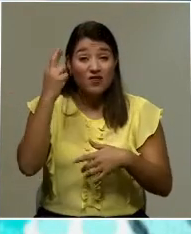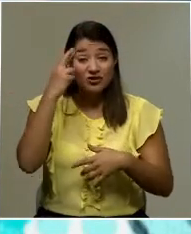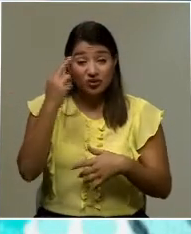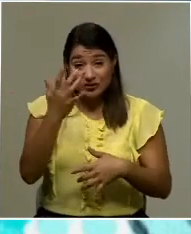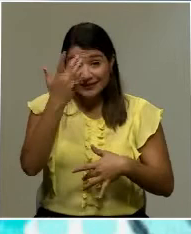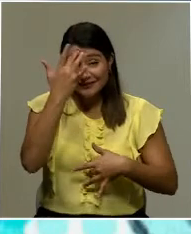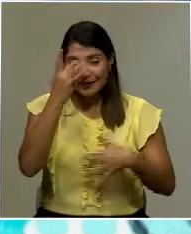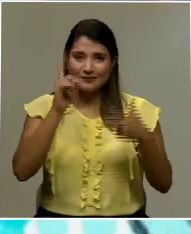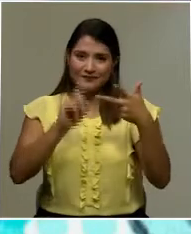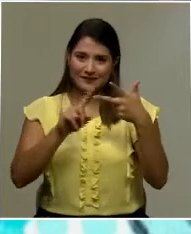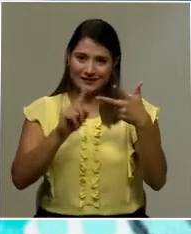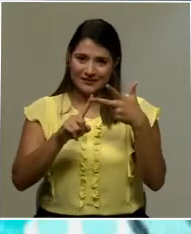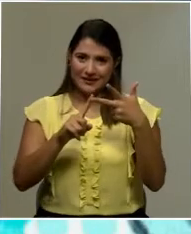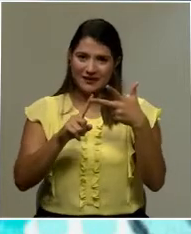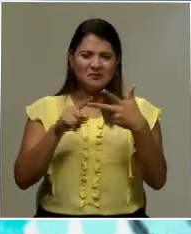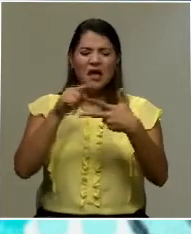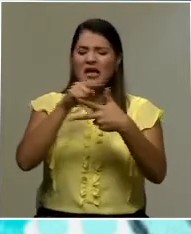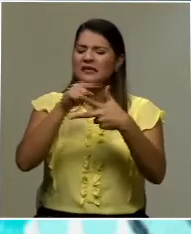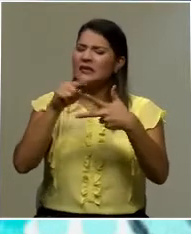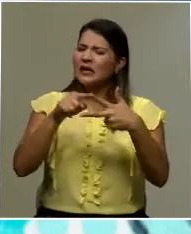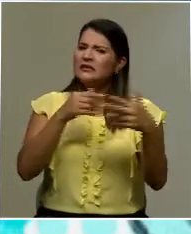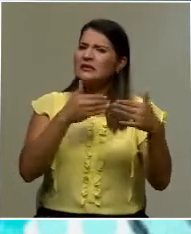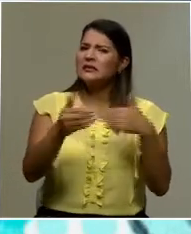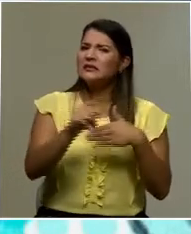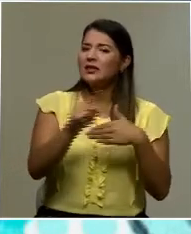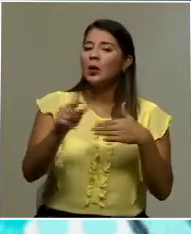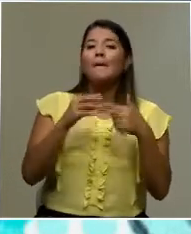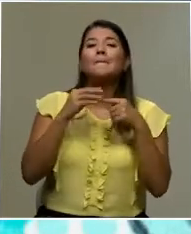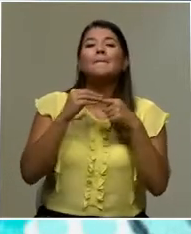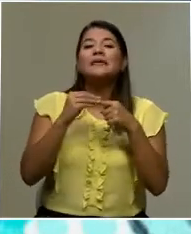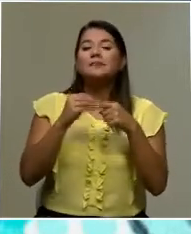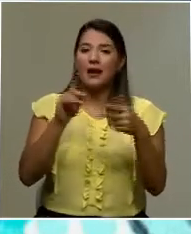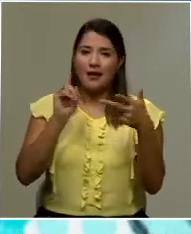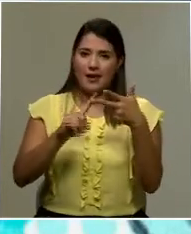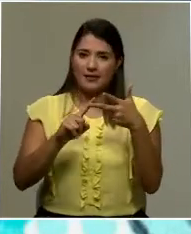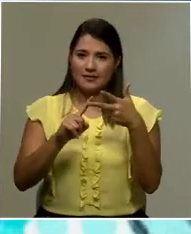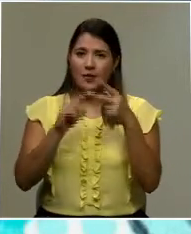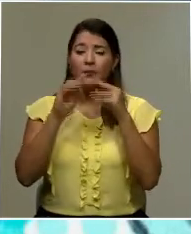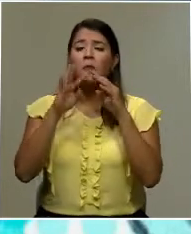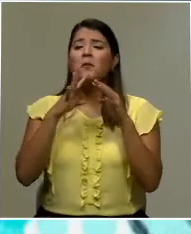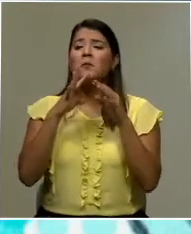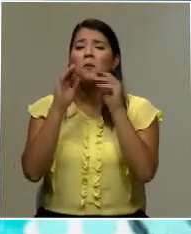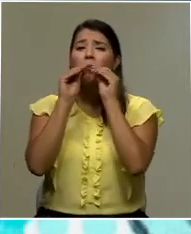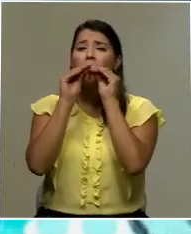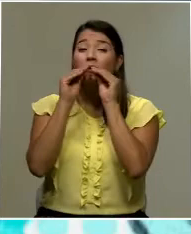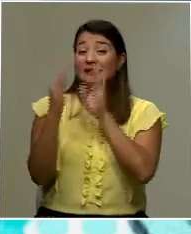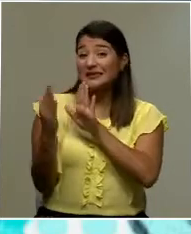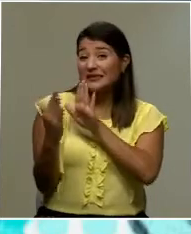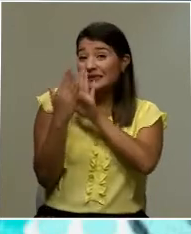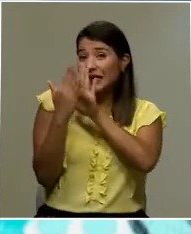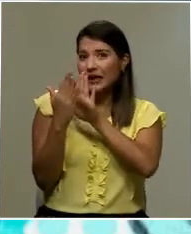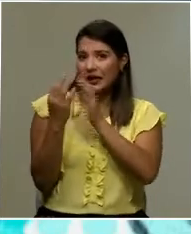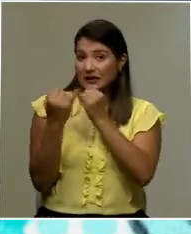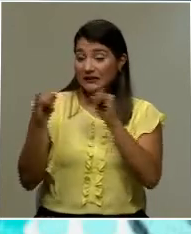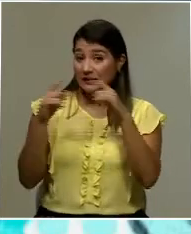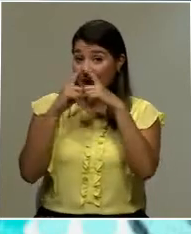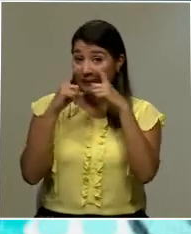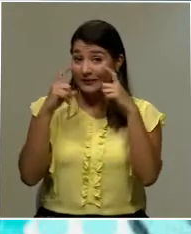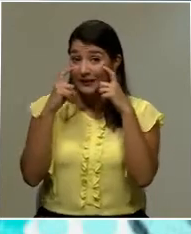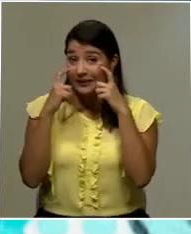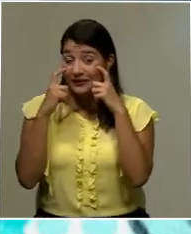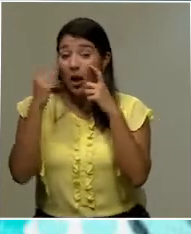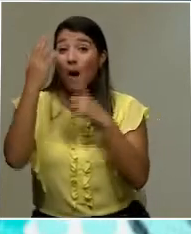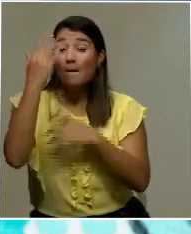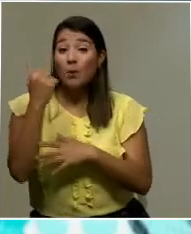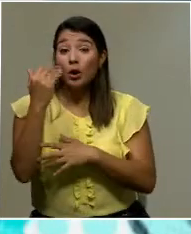contagio, es respirar el virus. Y es en 2 situaciones. Cuando estamos hablando con alguien cerca, sobre todo sin la mascarilla, porque estamos